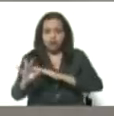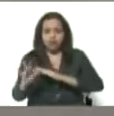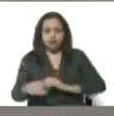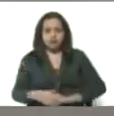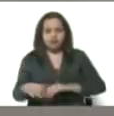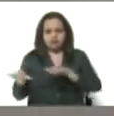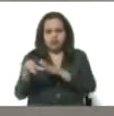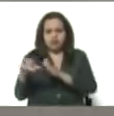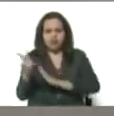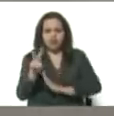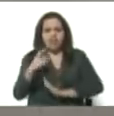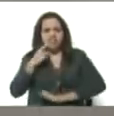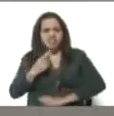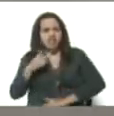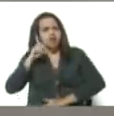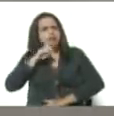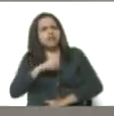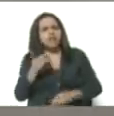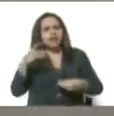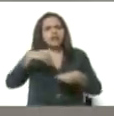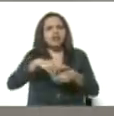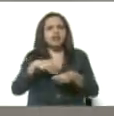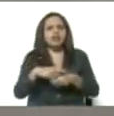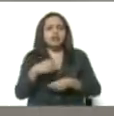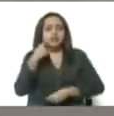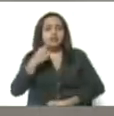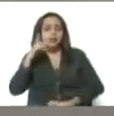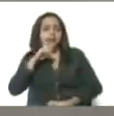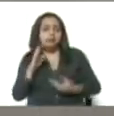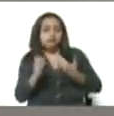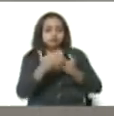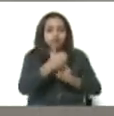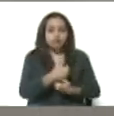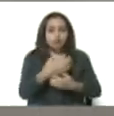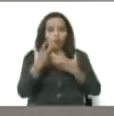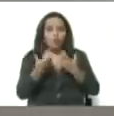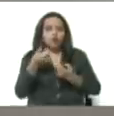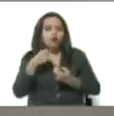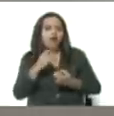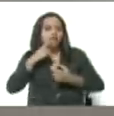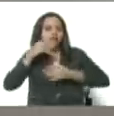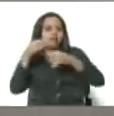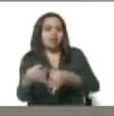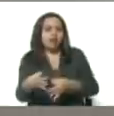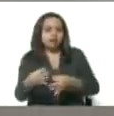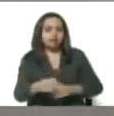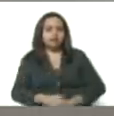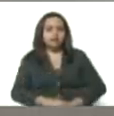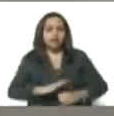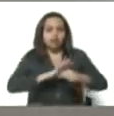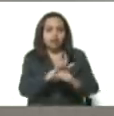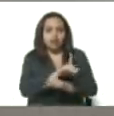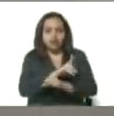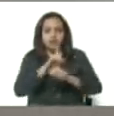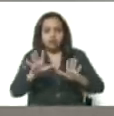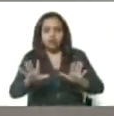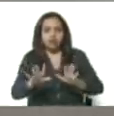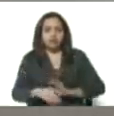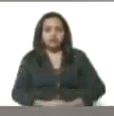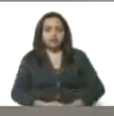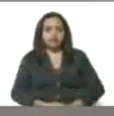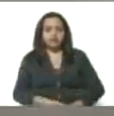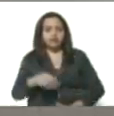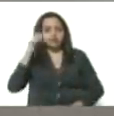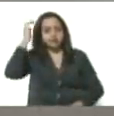Venezuela, falseando así la data, falseando y ocultando la estadística epidemiológica por COVID-19 en su